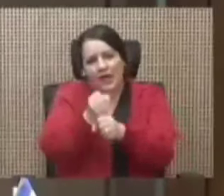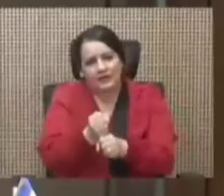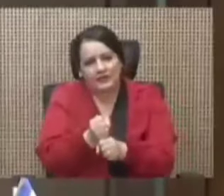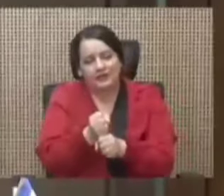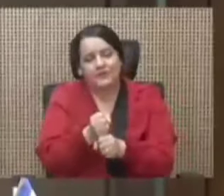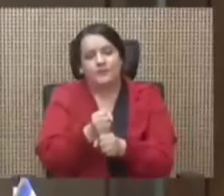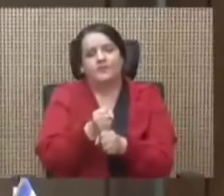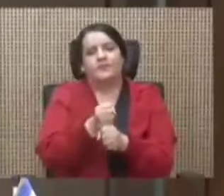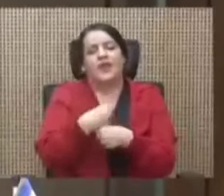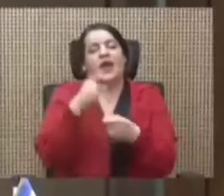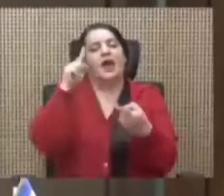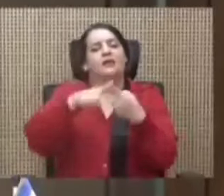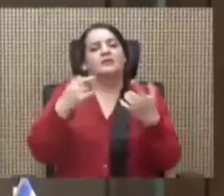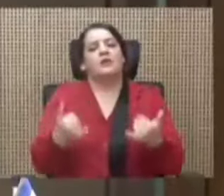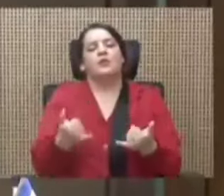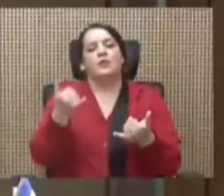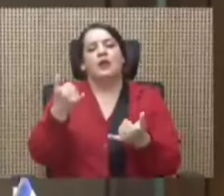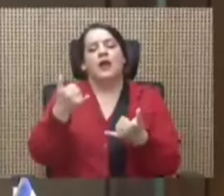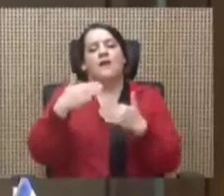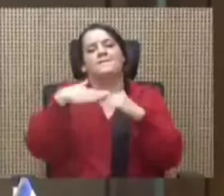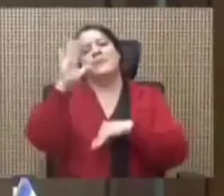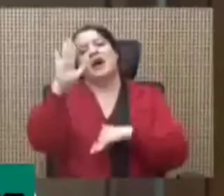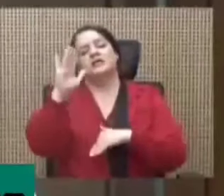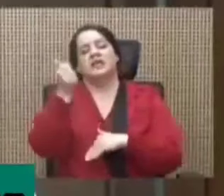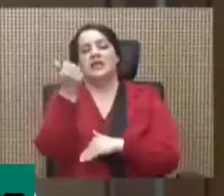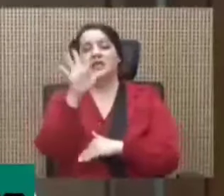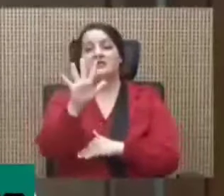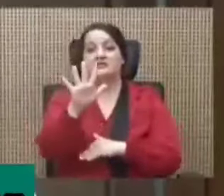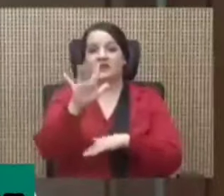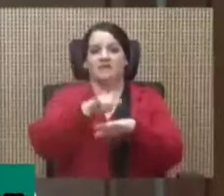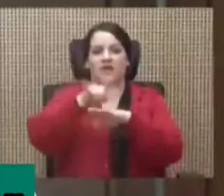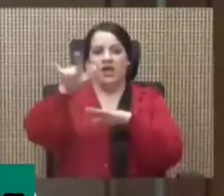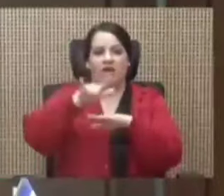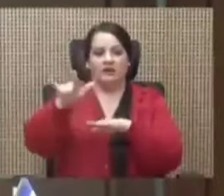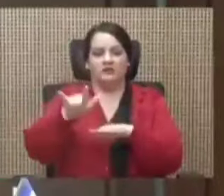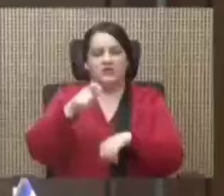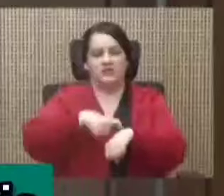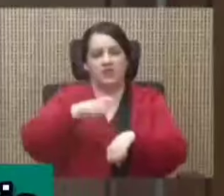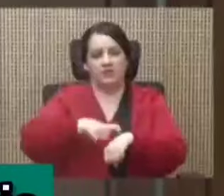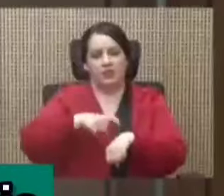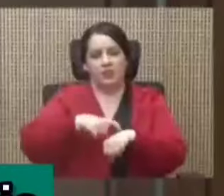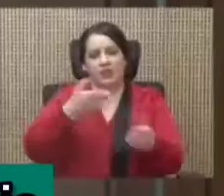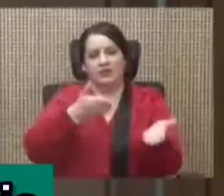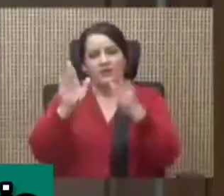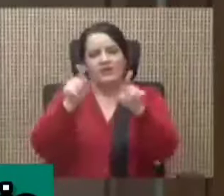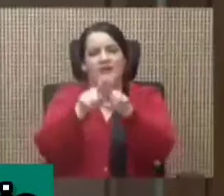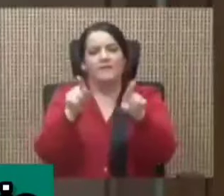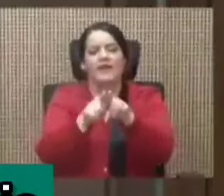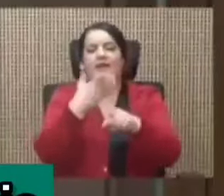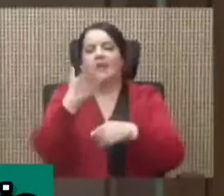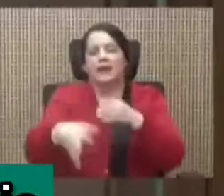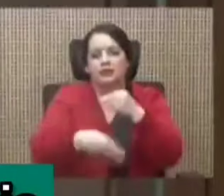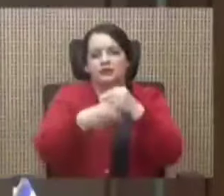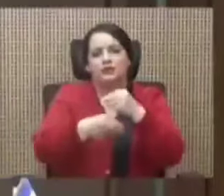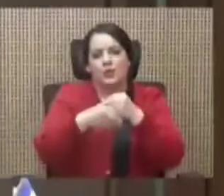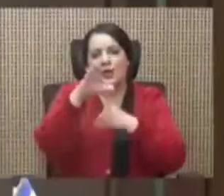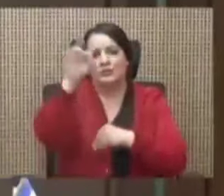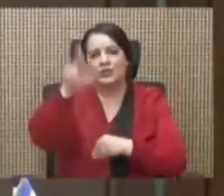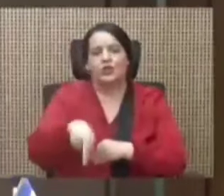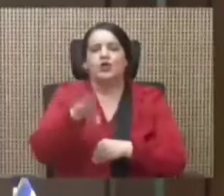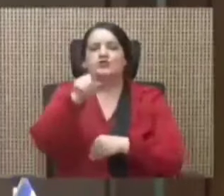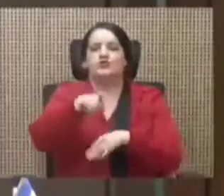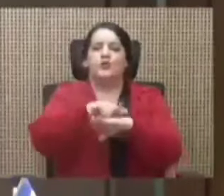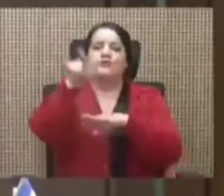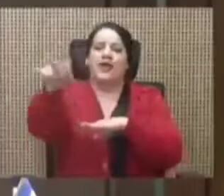entendido son más de 15 en el tiempo que lleva. Porque también me interesa mucho saber qué le suma a Costa Rica su viaje a Zambia, en el